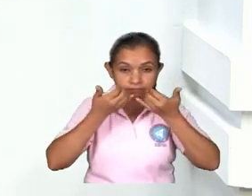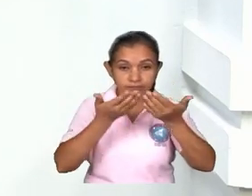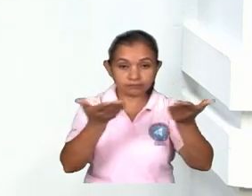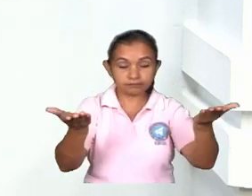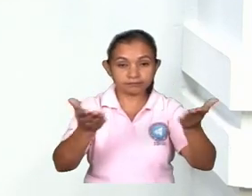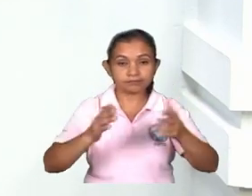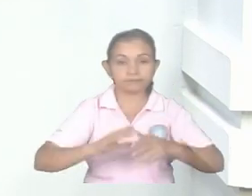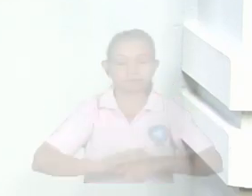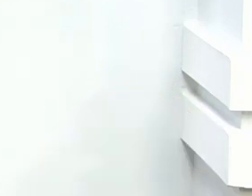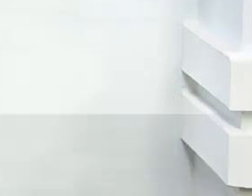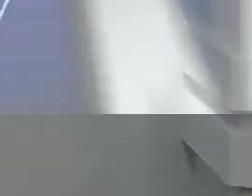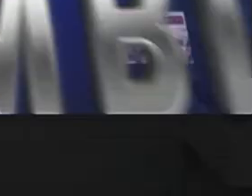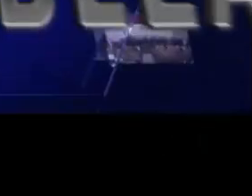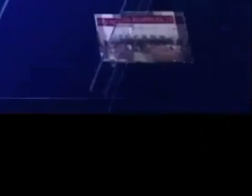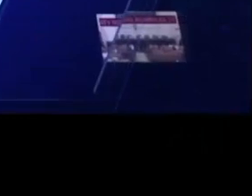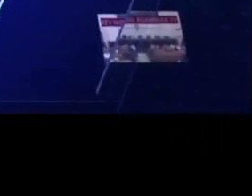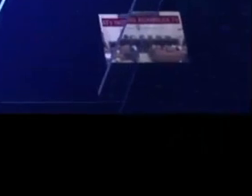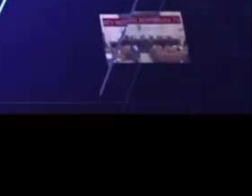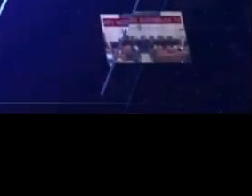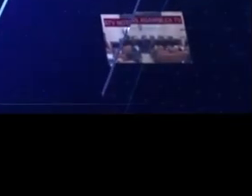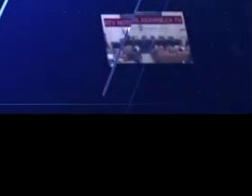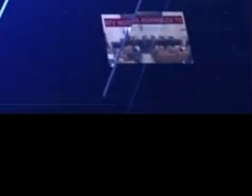siguiente reporte.